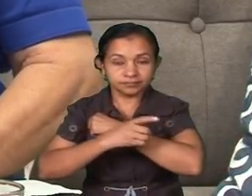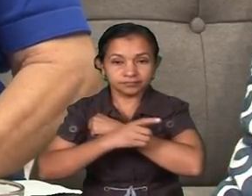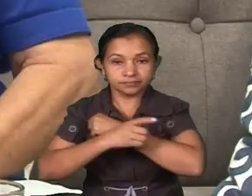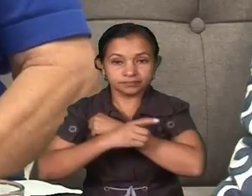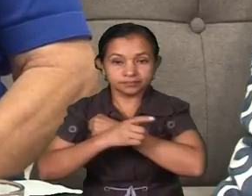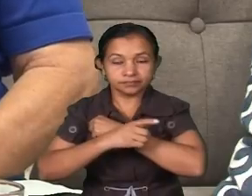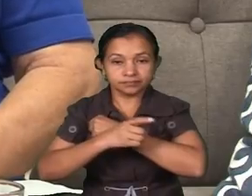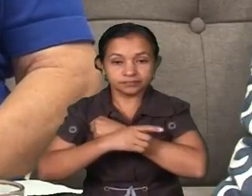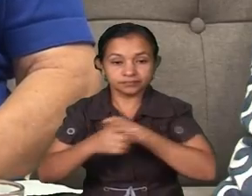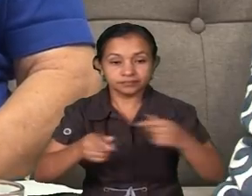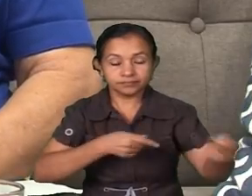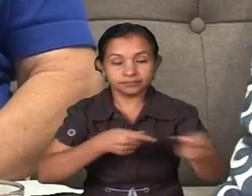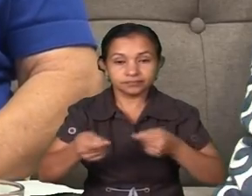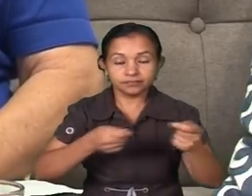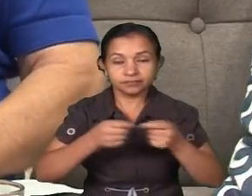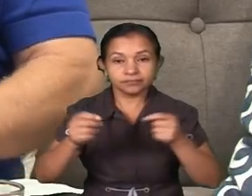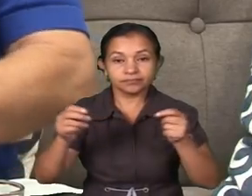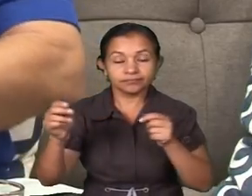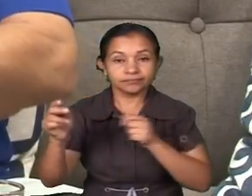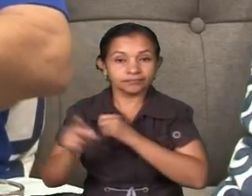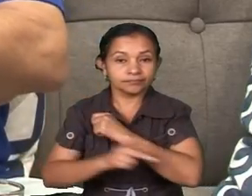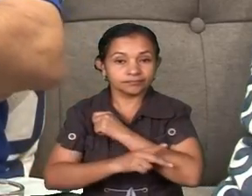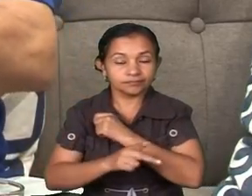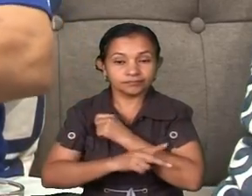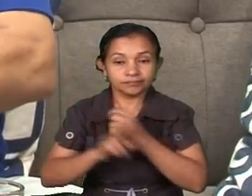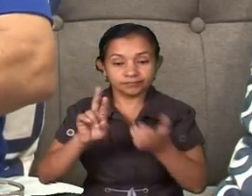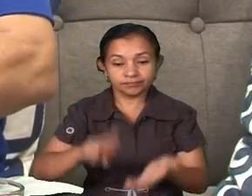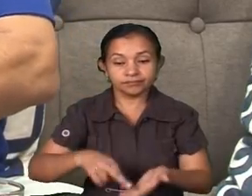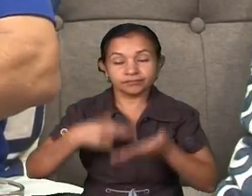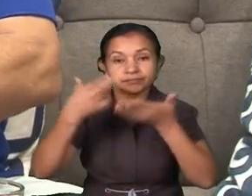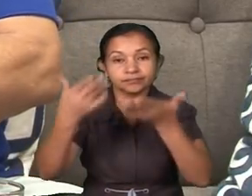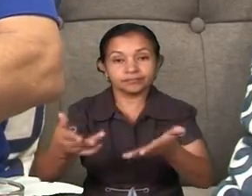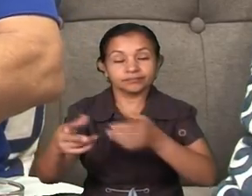son vendepatria, son regalapatria.